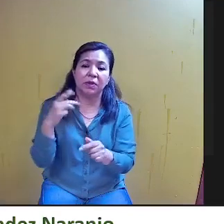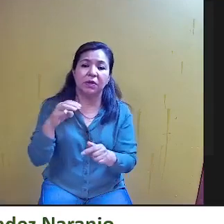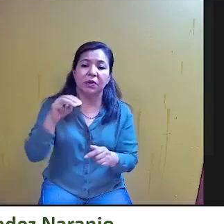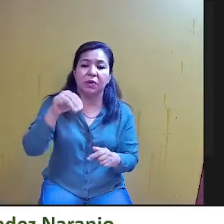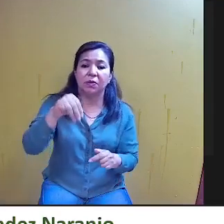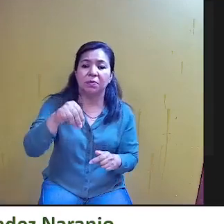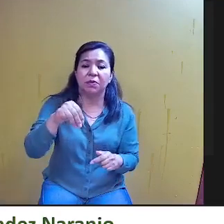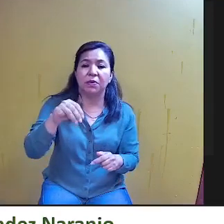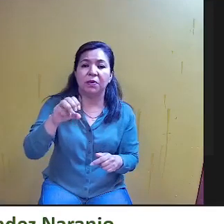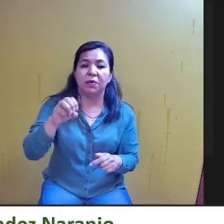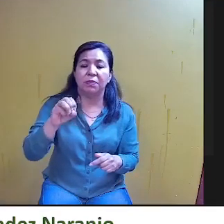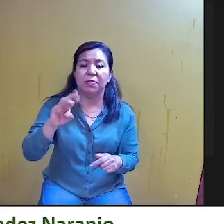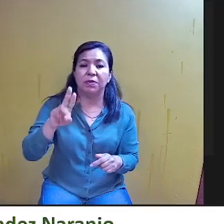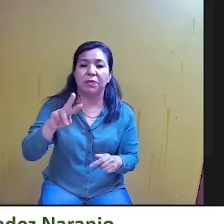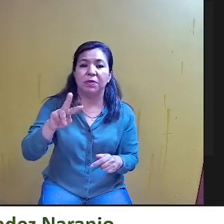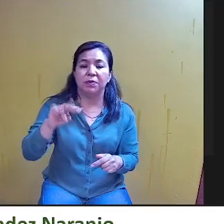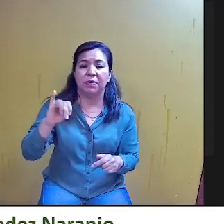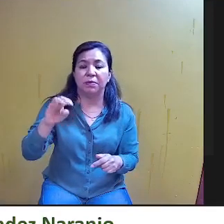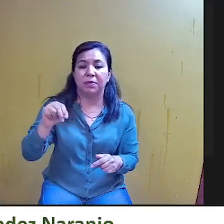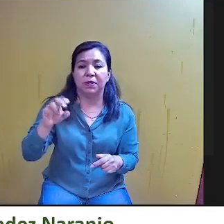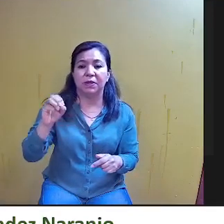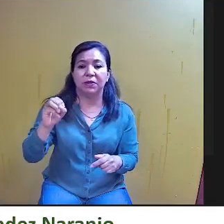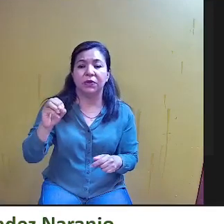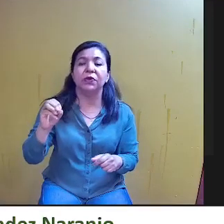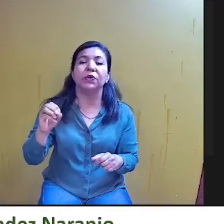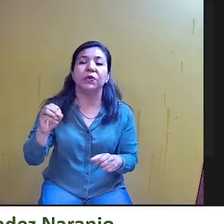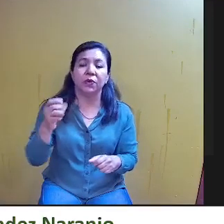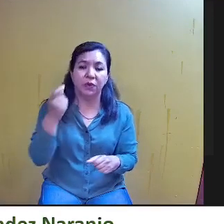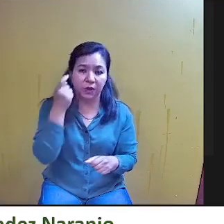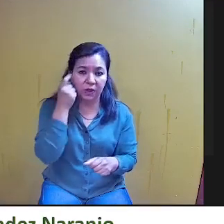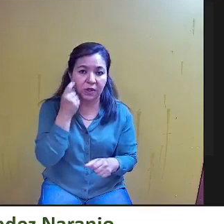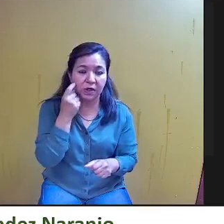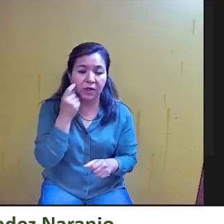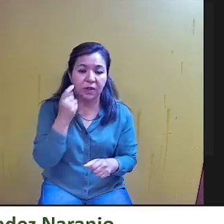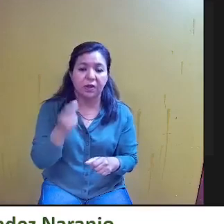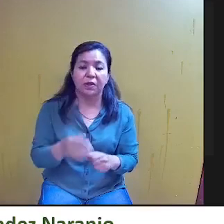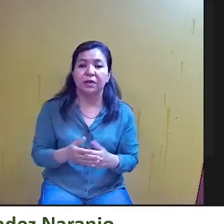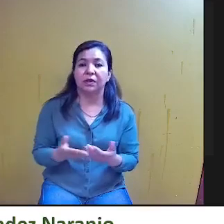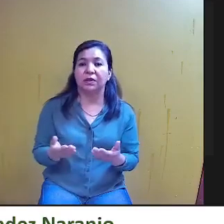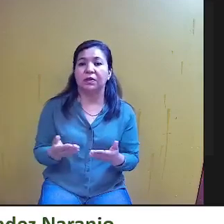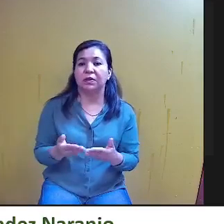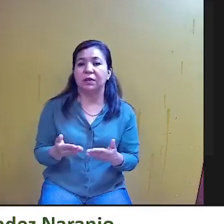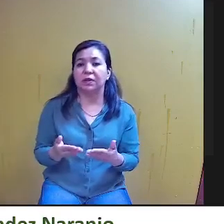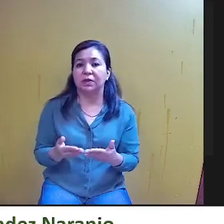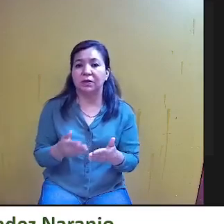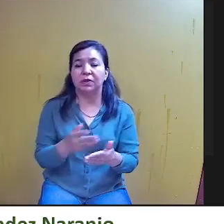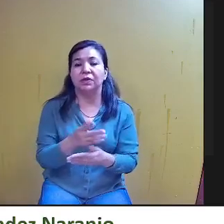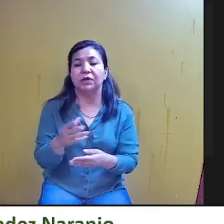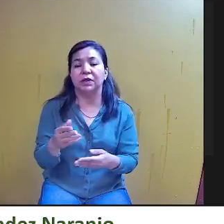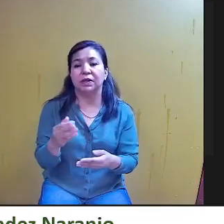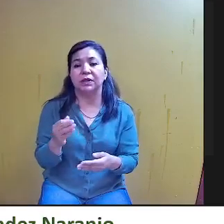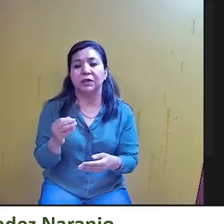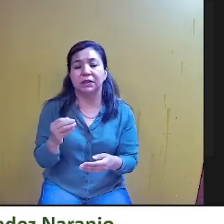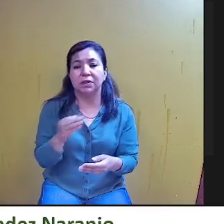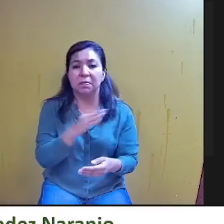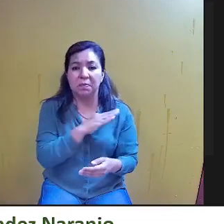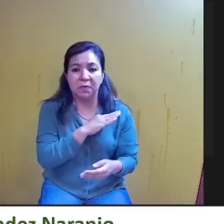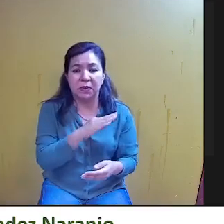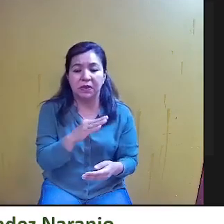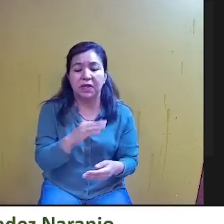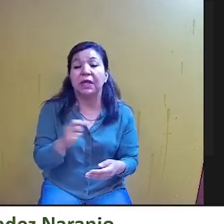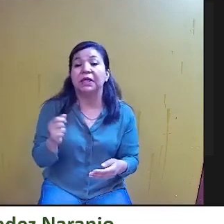23 de agosto del año en curso, y derivado de ello, si era jurídicamente viable, bajo el principio de oportunidad, aceptar